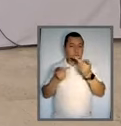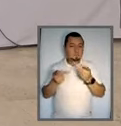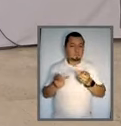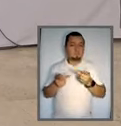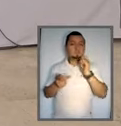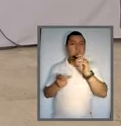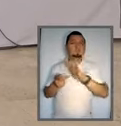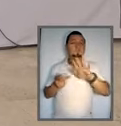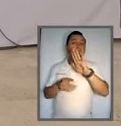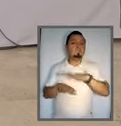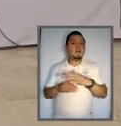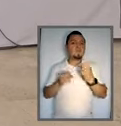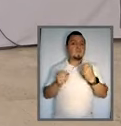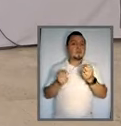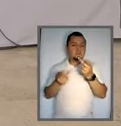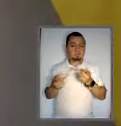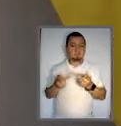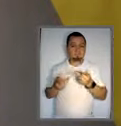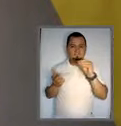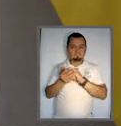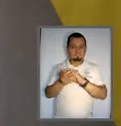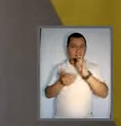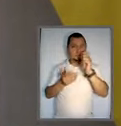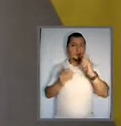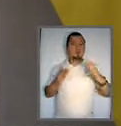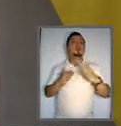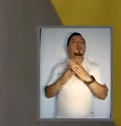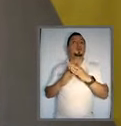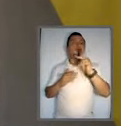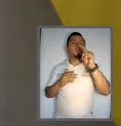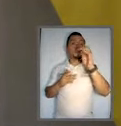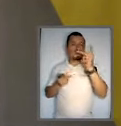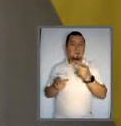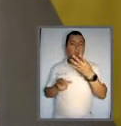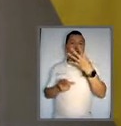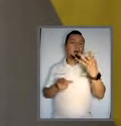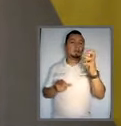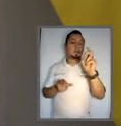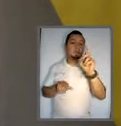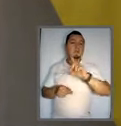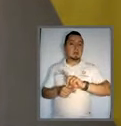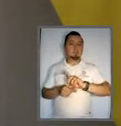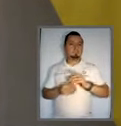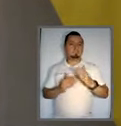momento, que es el más fuerte, con la capacidad a tope. Entonces ya estamos prácticamente en la orilla, 430 al día.